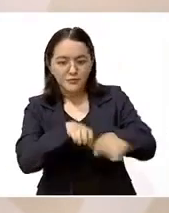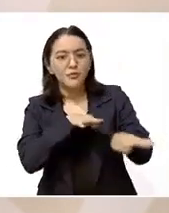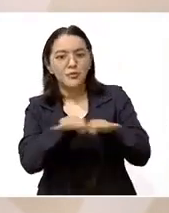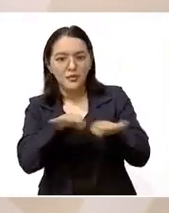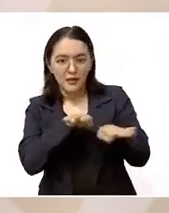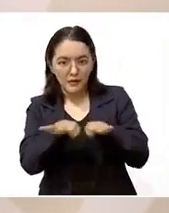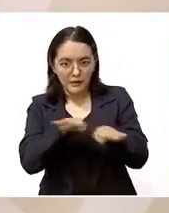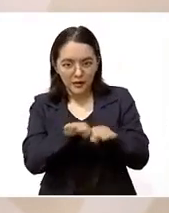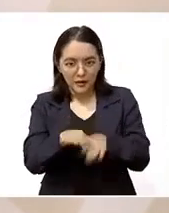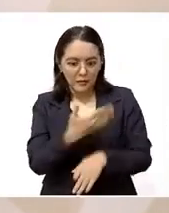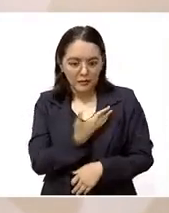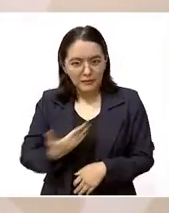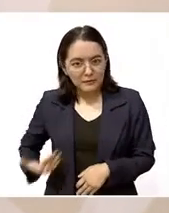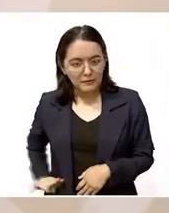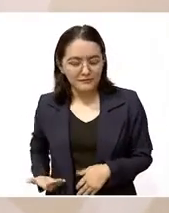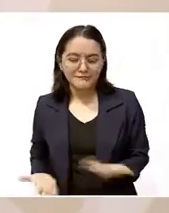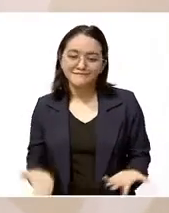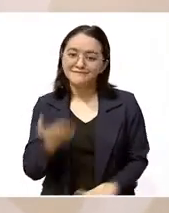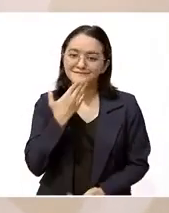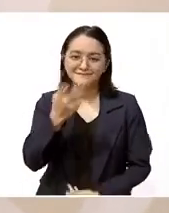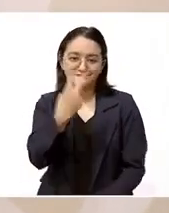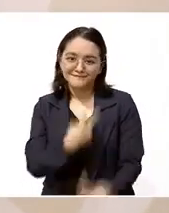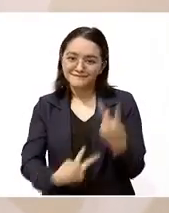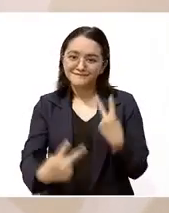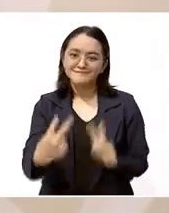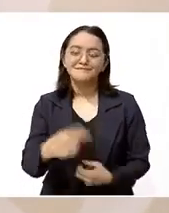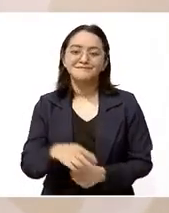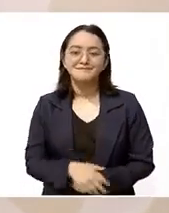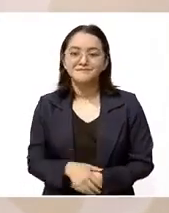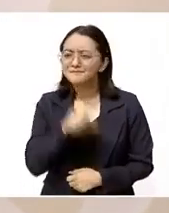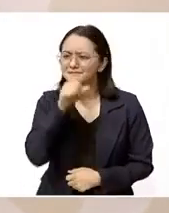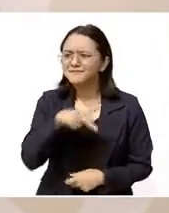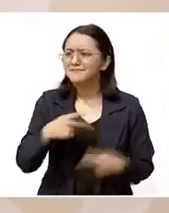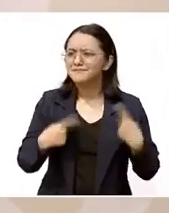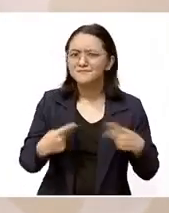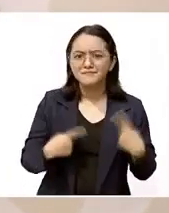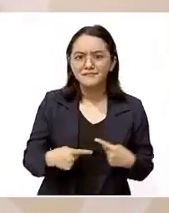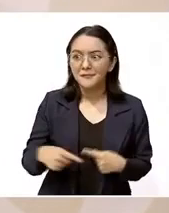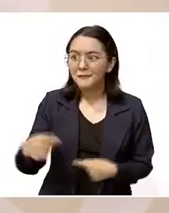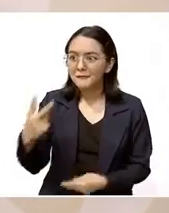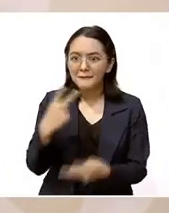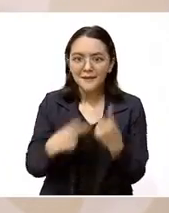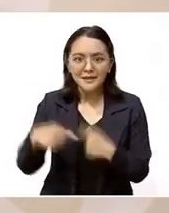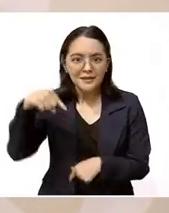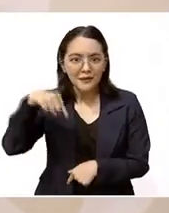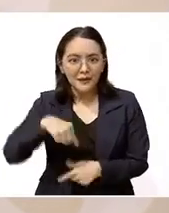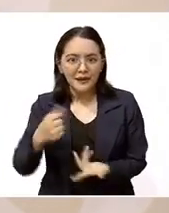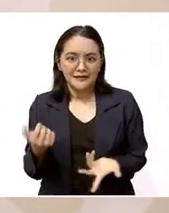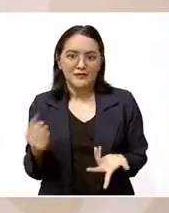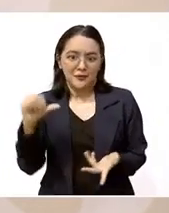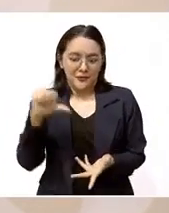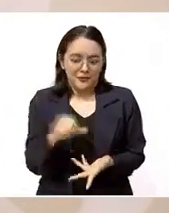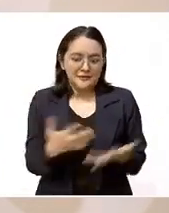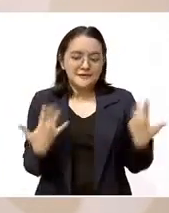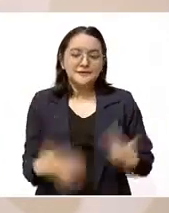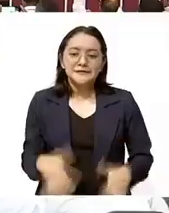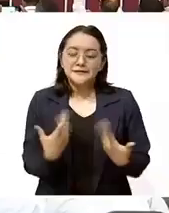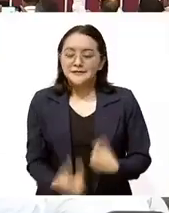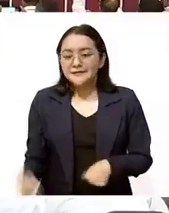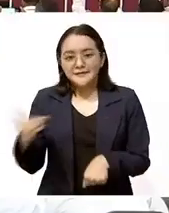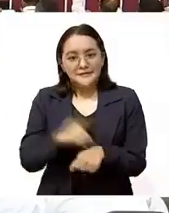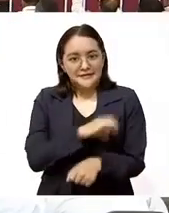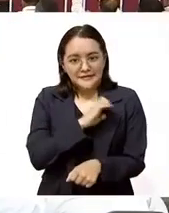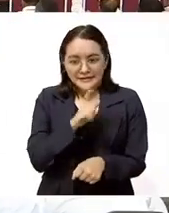bienvenidos. A los que nos visitan hoy en este gran día,